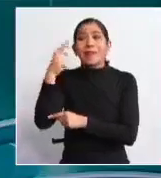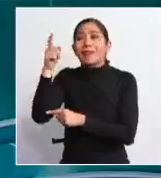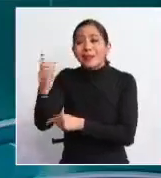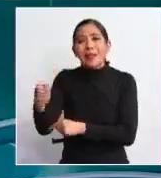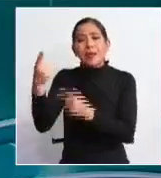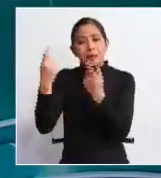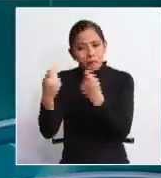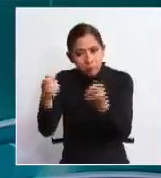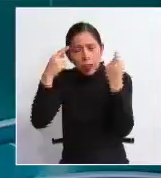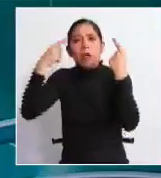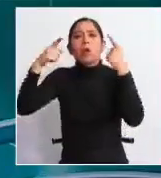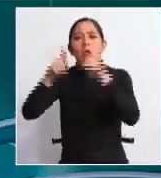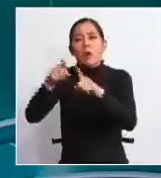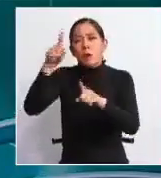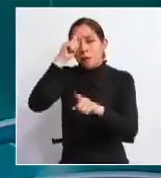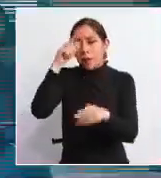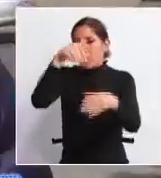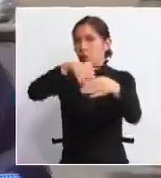responsable sobre este tema.